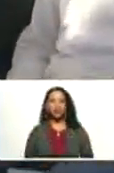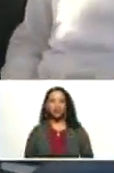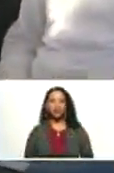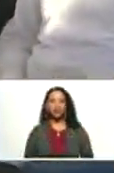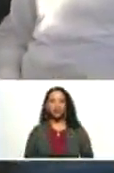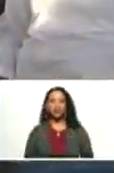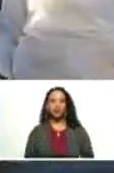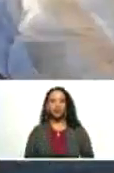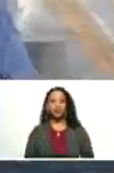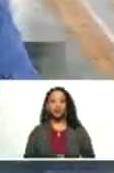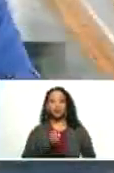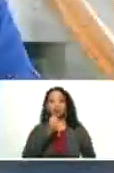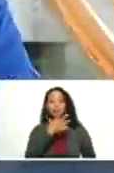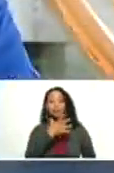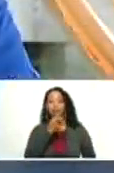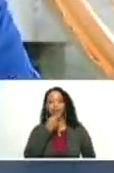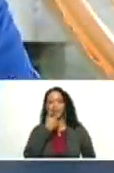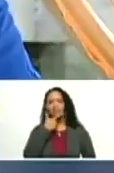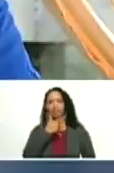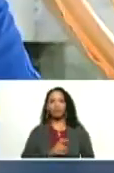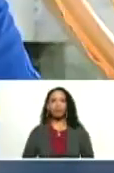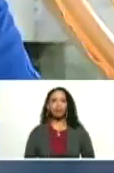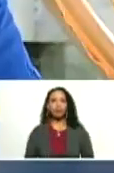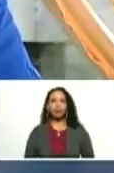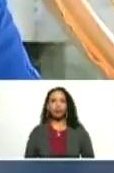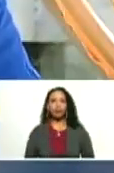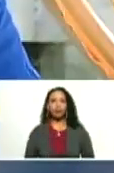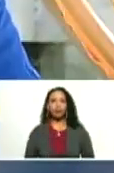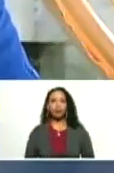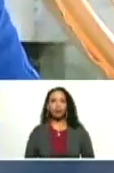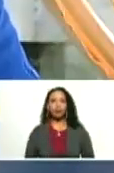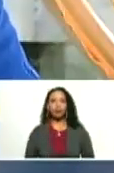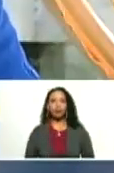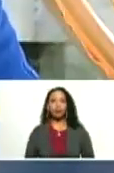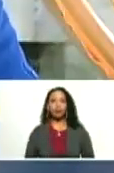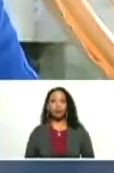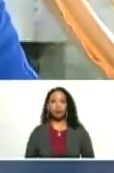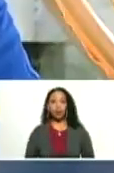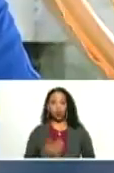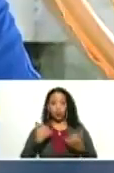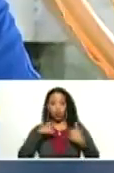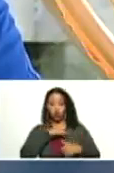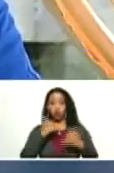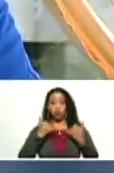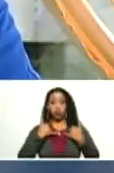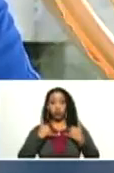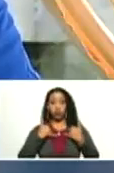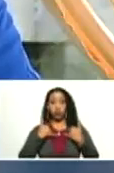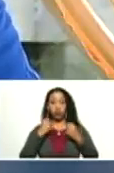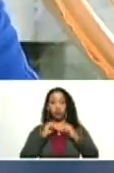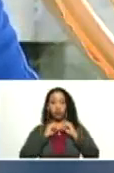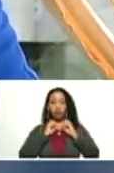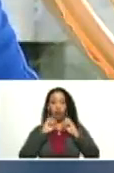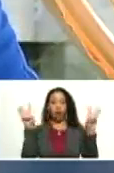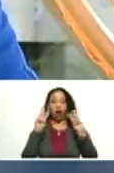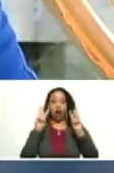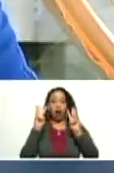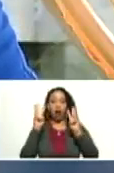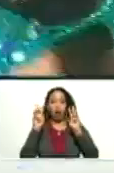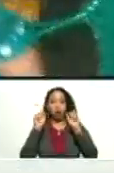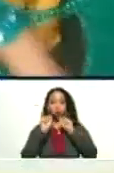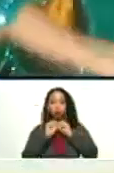Bueno, una belleza de verdad los carnavales. Queda uno pasmado del asombro y de la